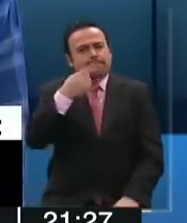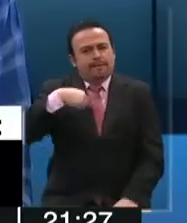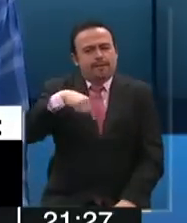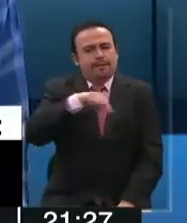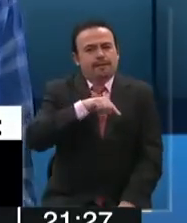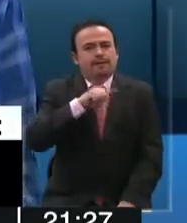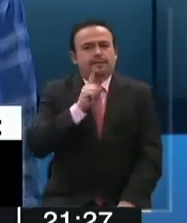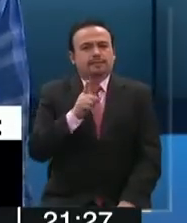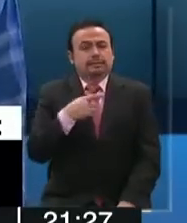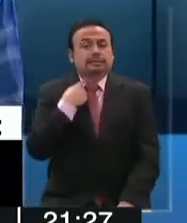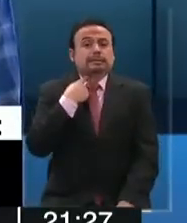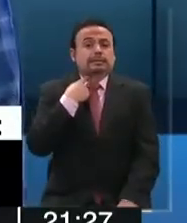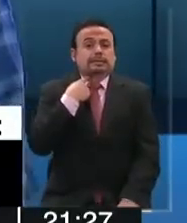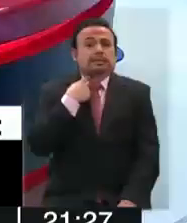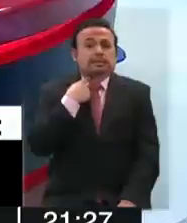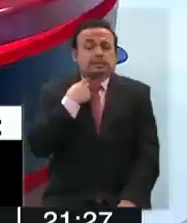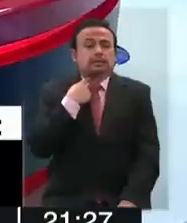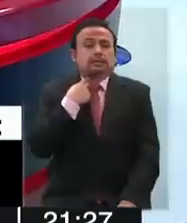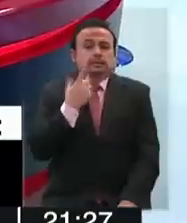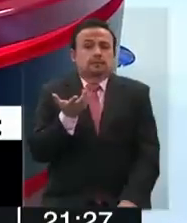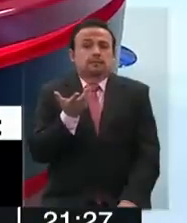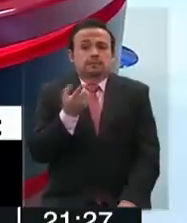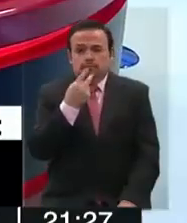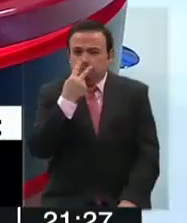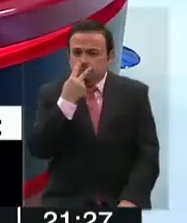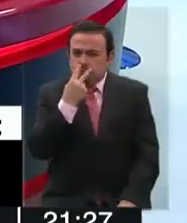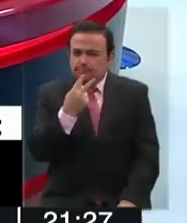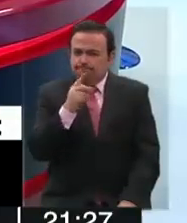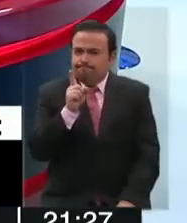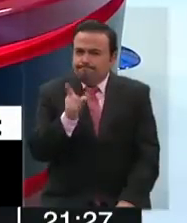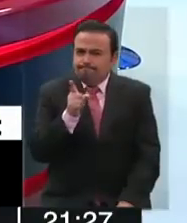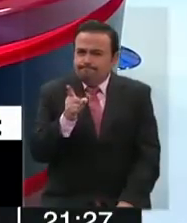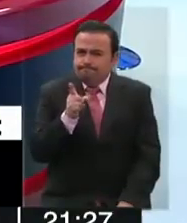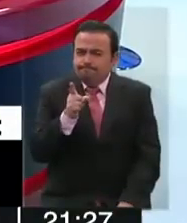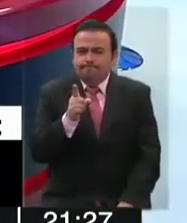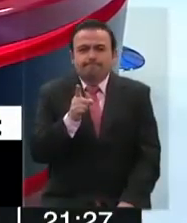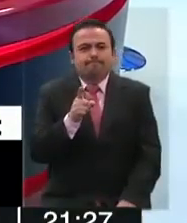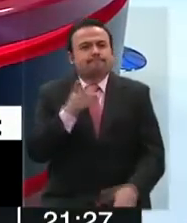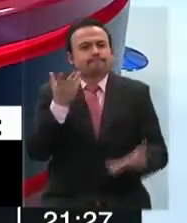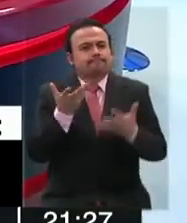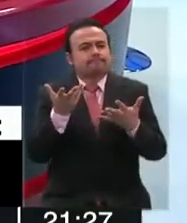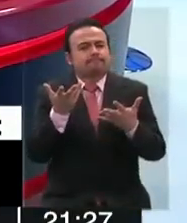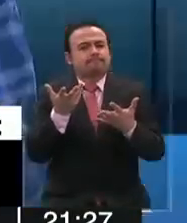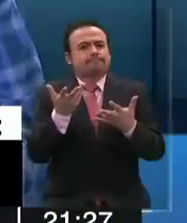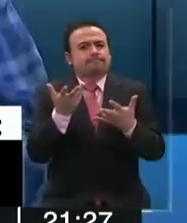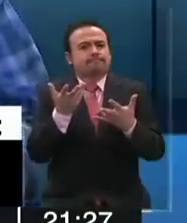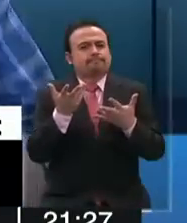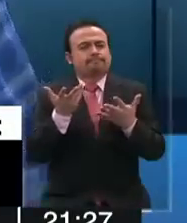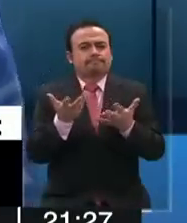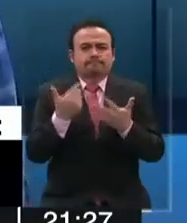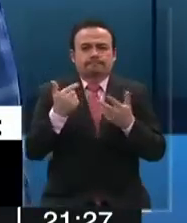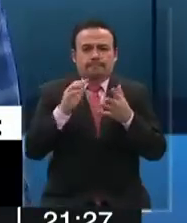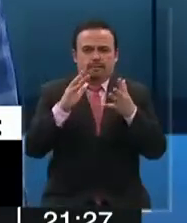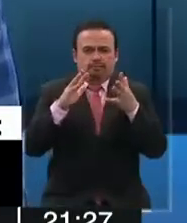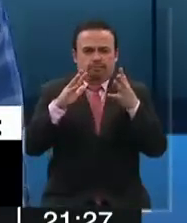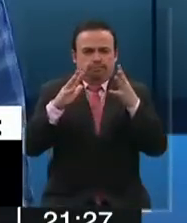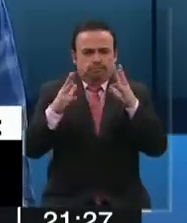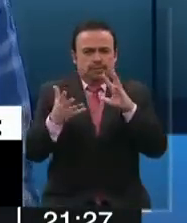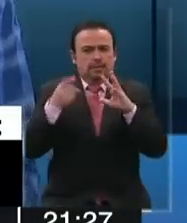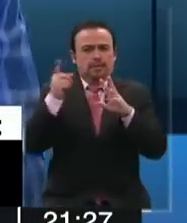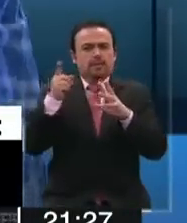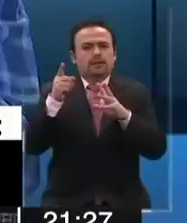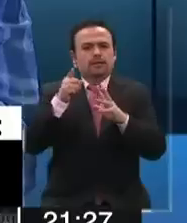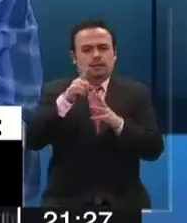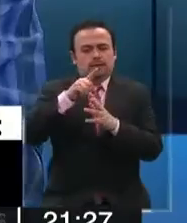afectados al parecer por esa tragedia que eh asoló A